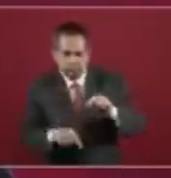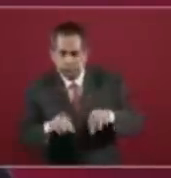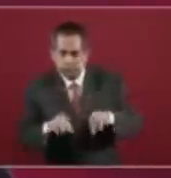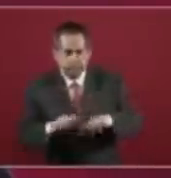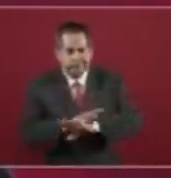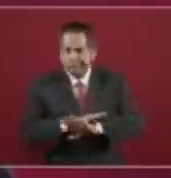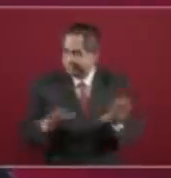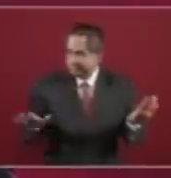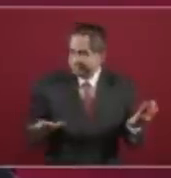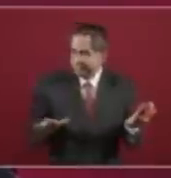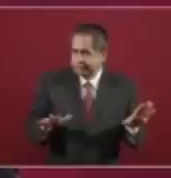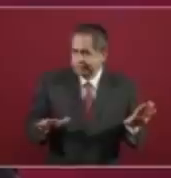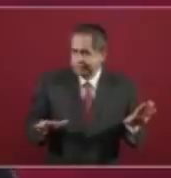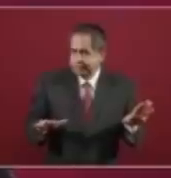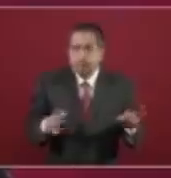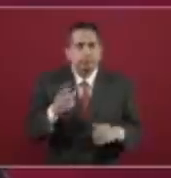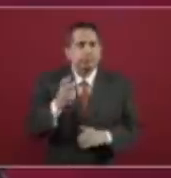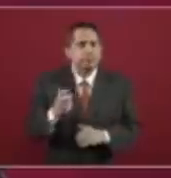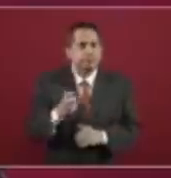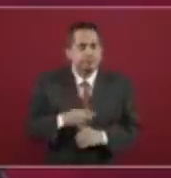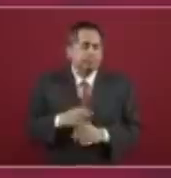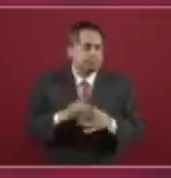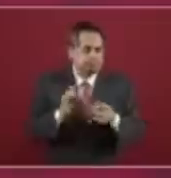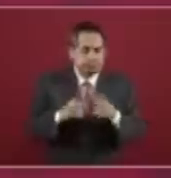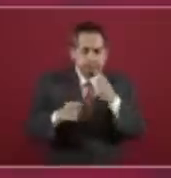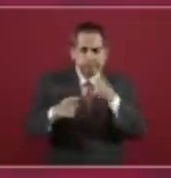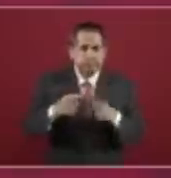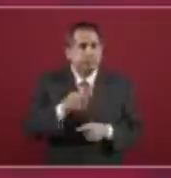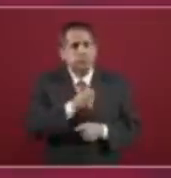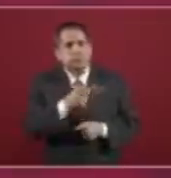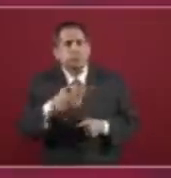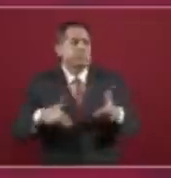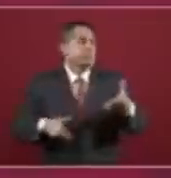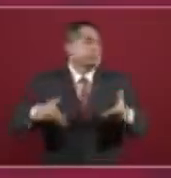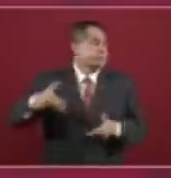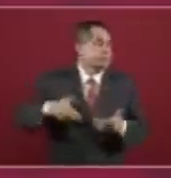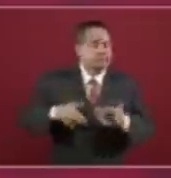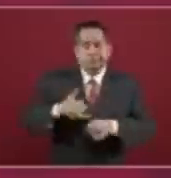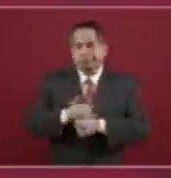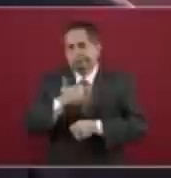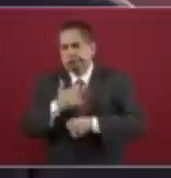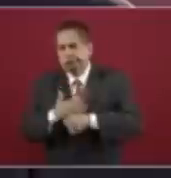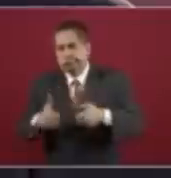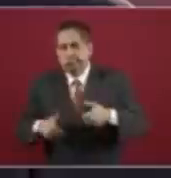Entonces, todo esto pues genera molestias.